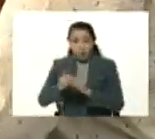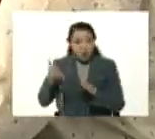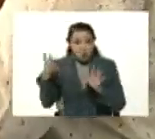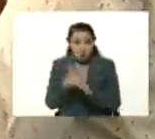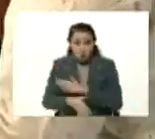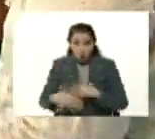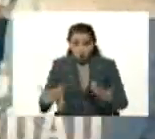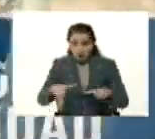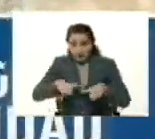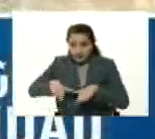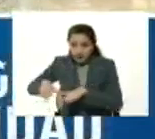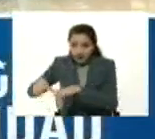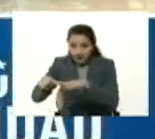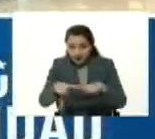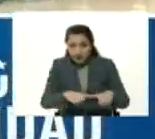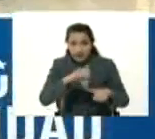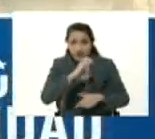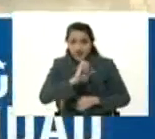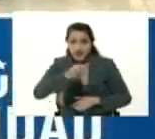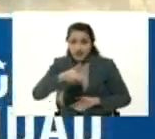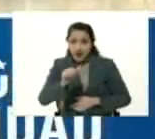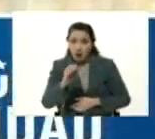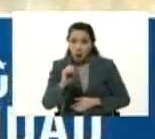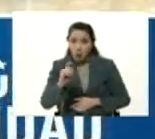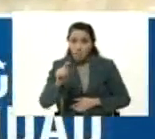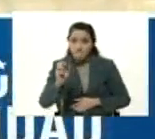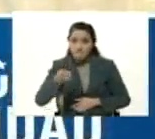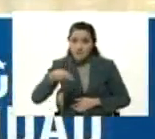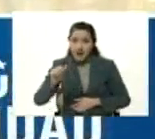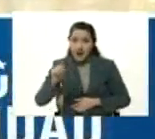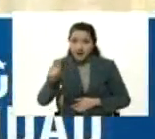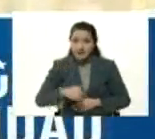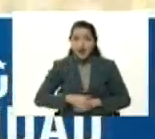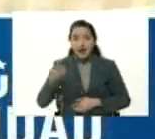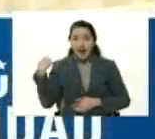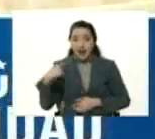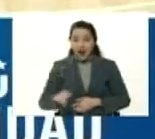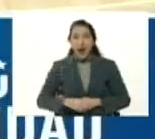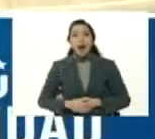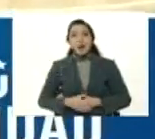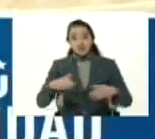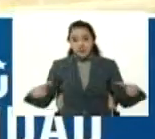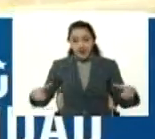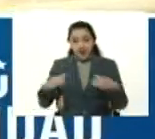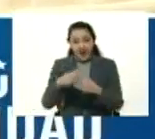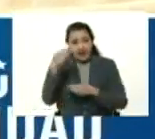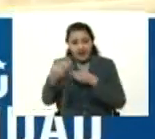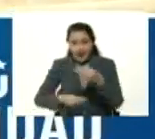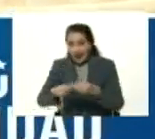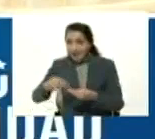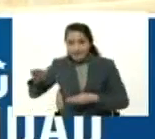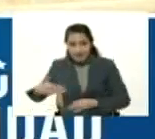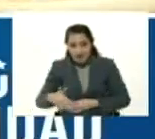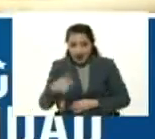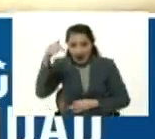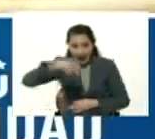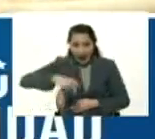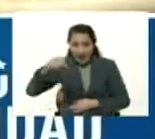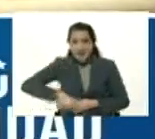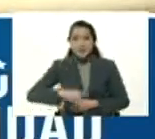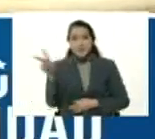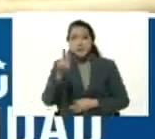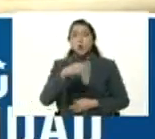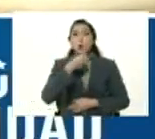de Chacopata, es una de las comunidades que tenemos el banco de pepitona más grande de Latinoamérica, lo tenemos aquí en Venezuela. ¿Verdad?